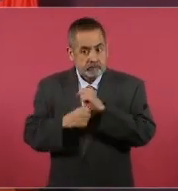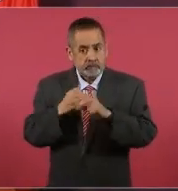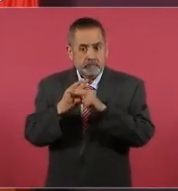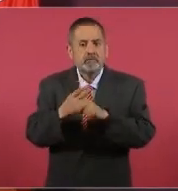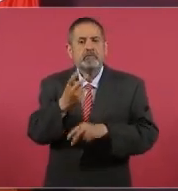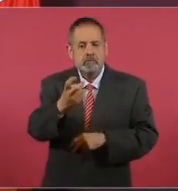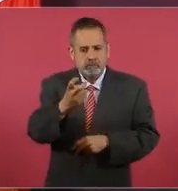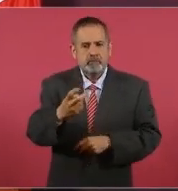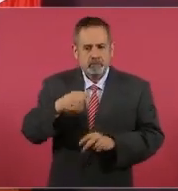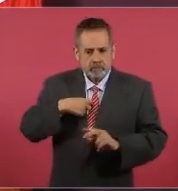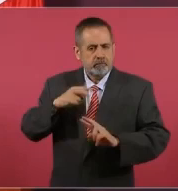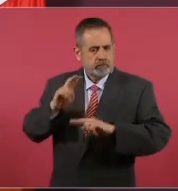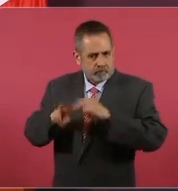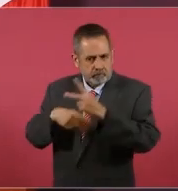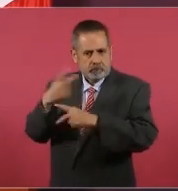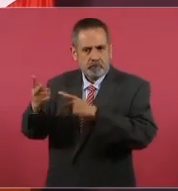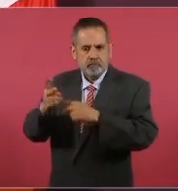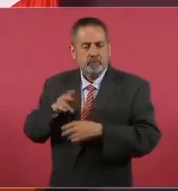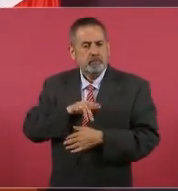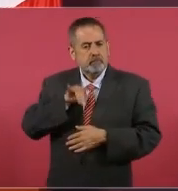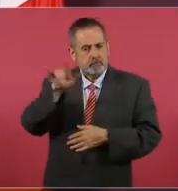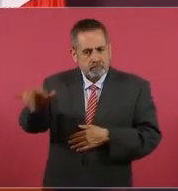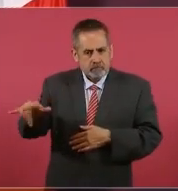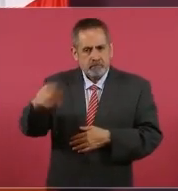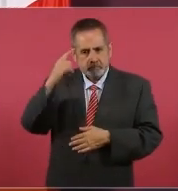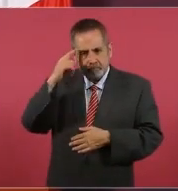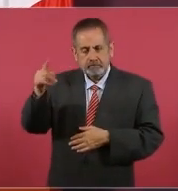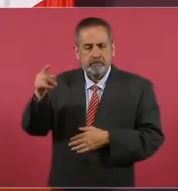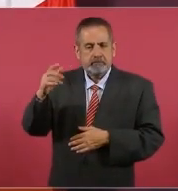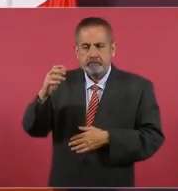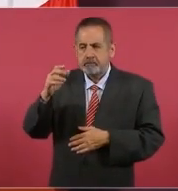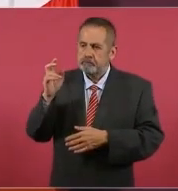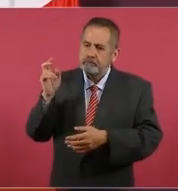voy a viajar a Chile